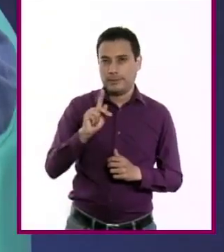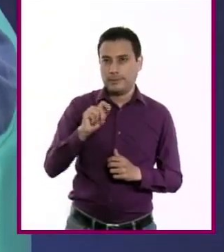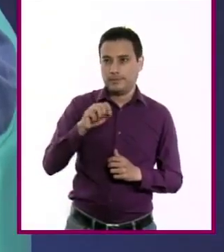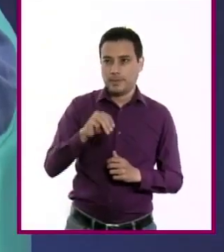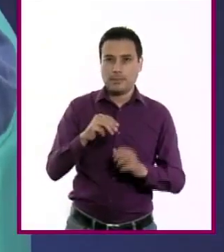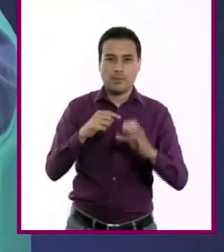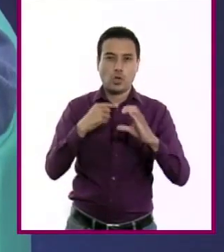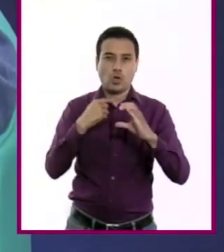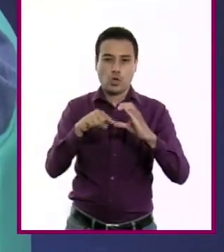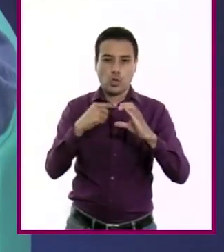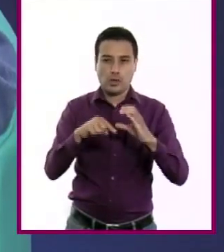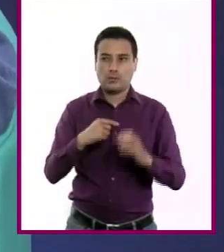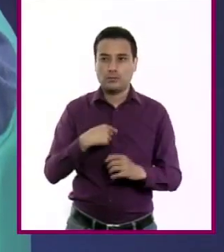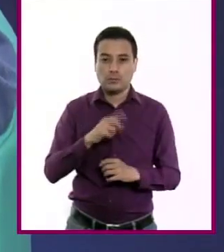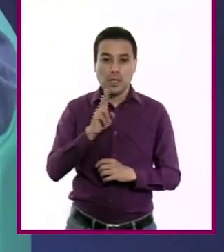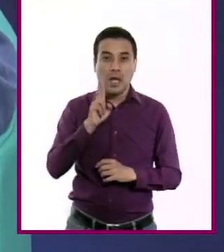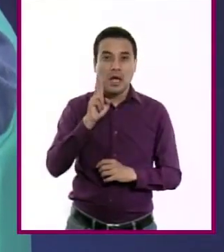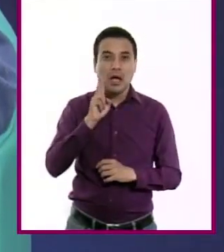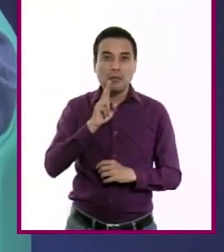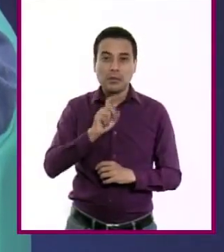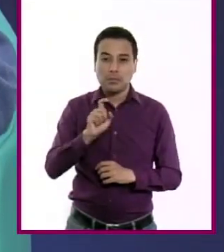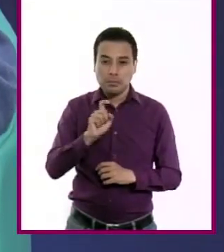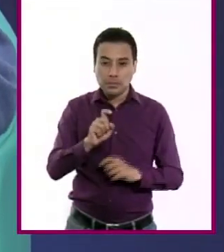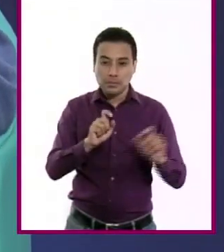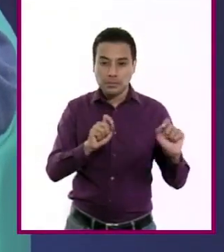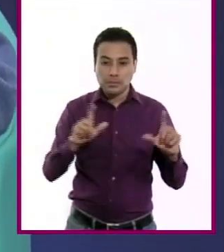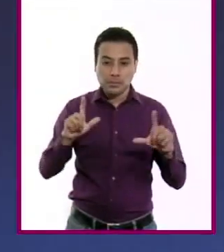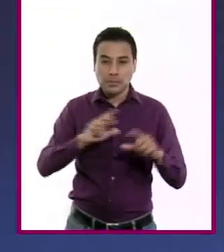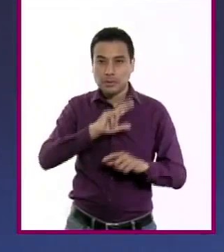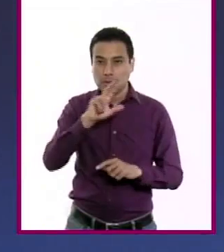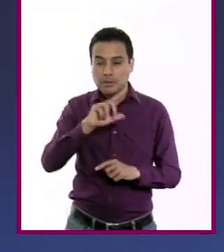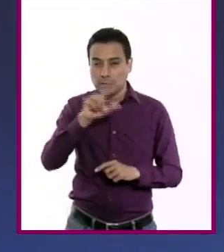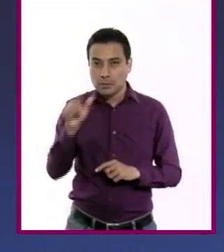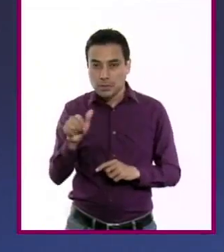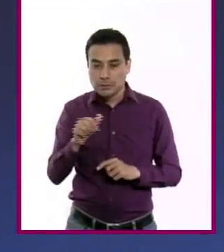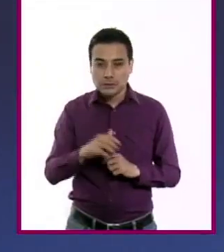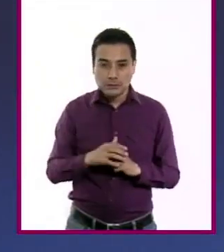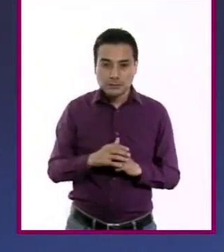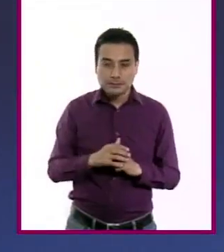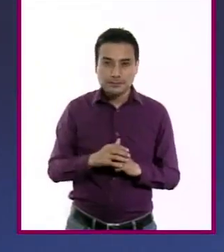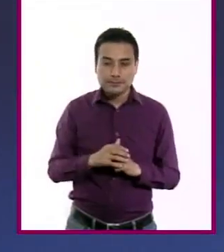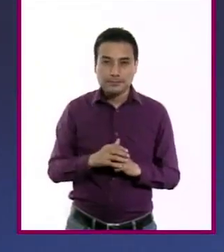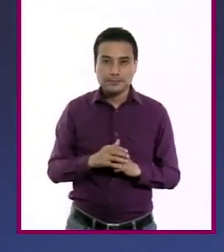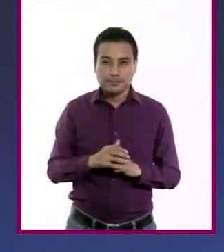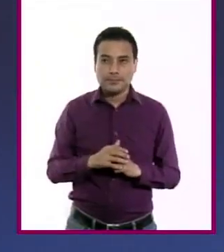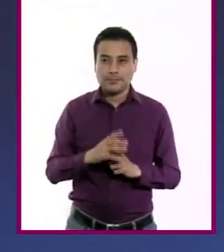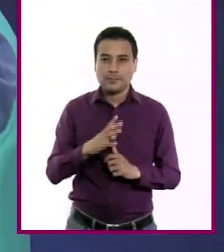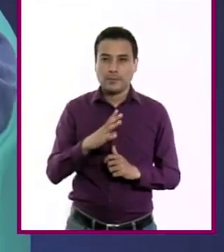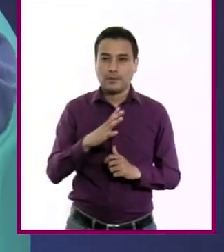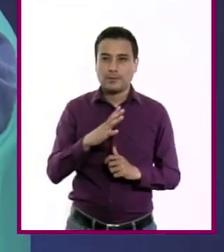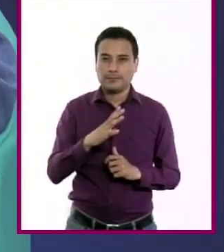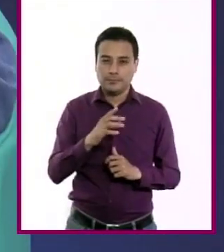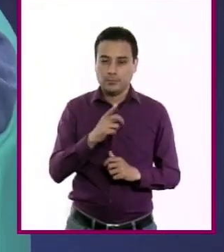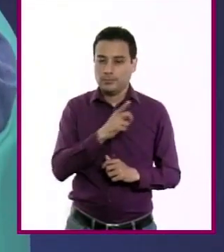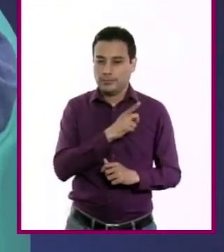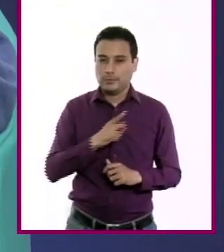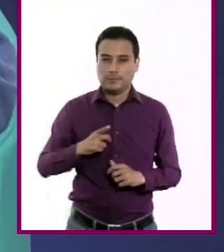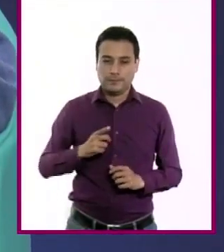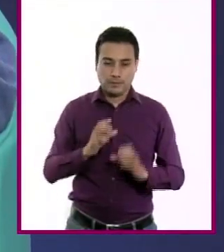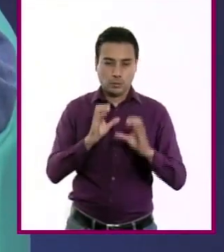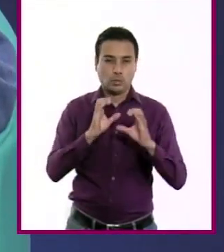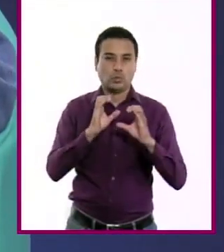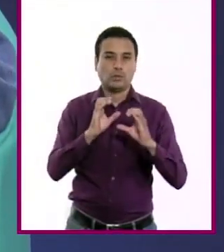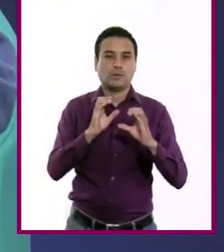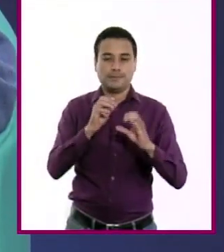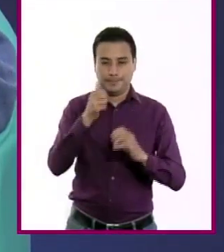tú lo abres porque ves de dónde viene. Ahí pues hay que destacar cosas importantes que uno debe de tomar en cuenta a la hora que